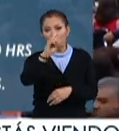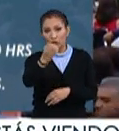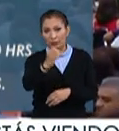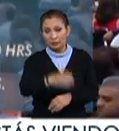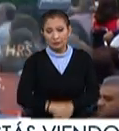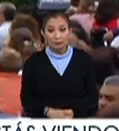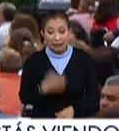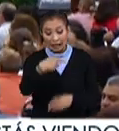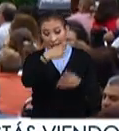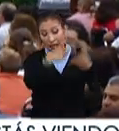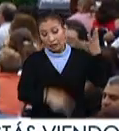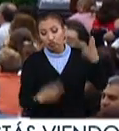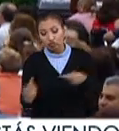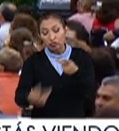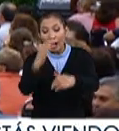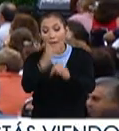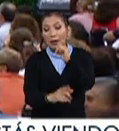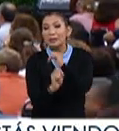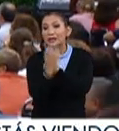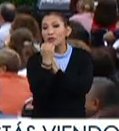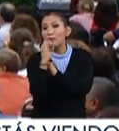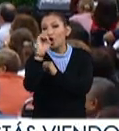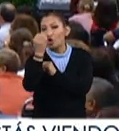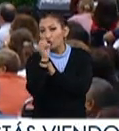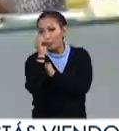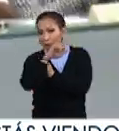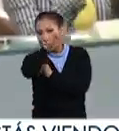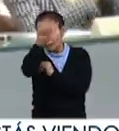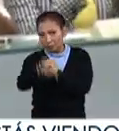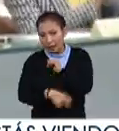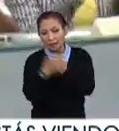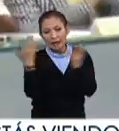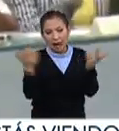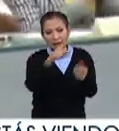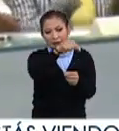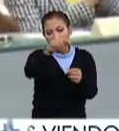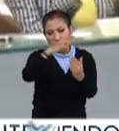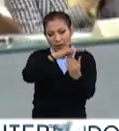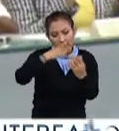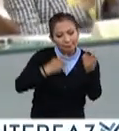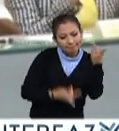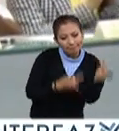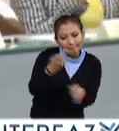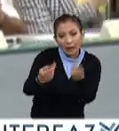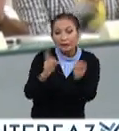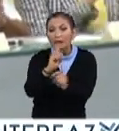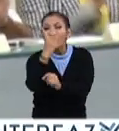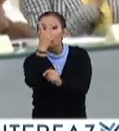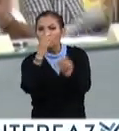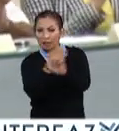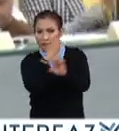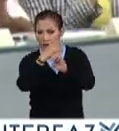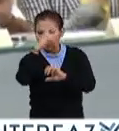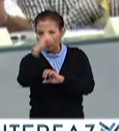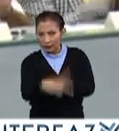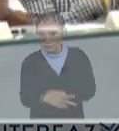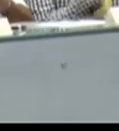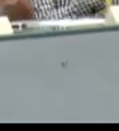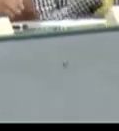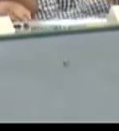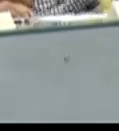de octubre. Estos foros concluirán el 29 de octubre después de que se hayan realizado mesas de diálogo en las 32 entidades del